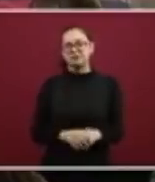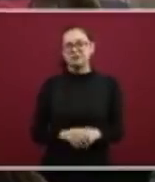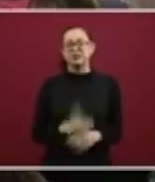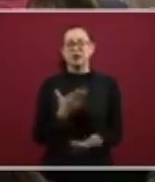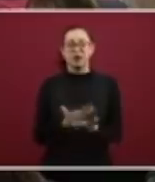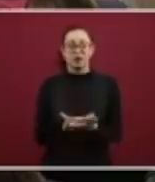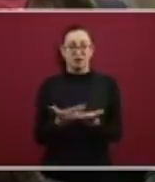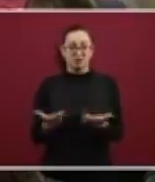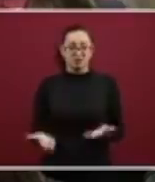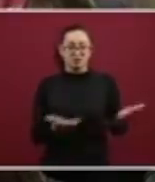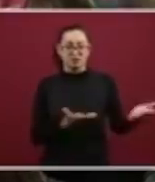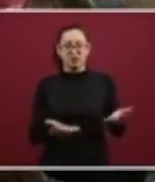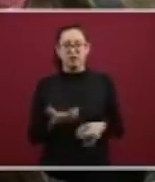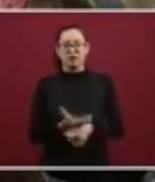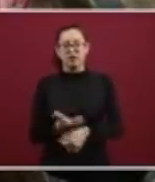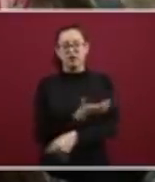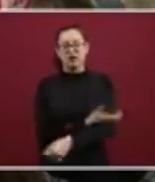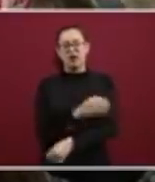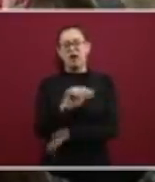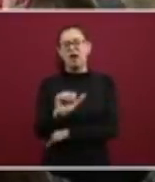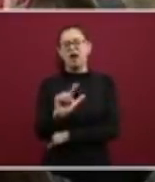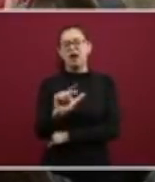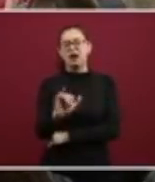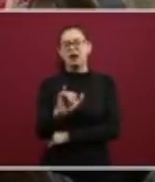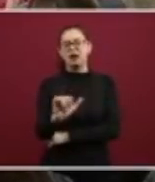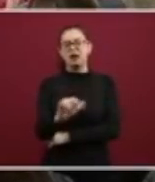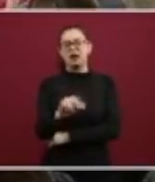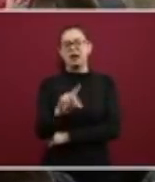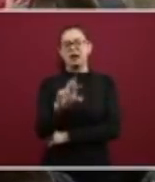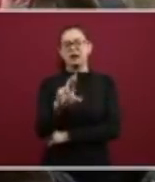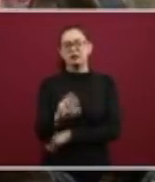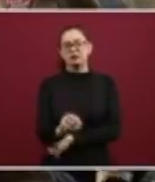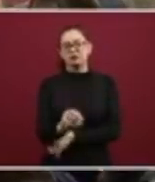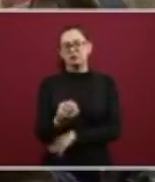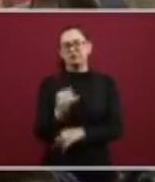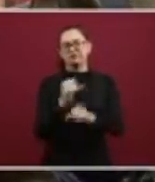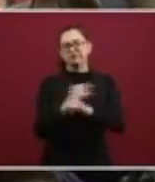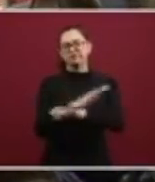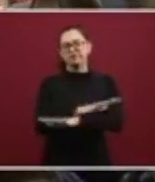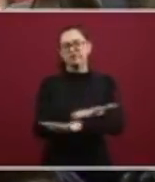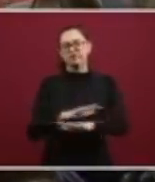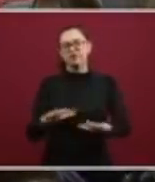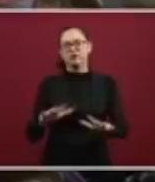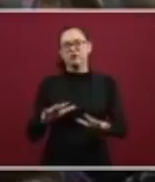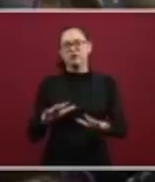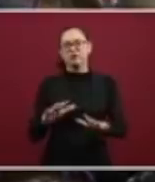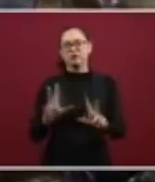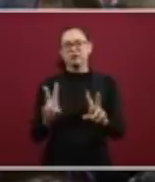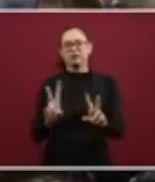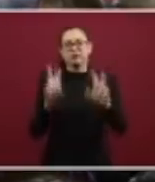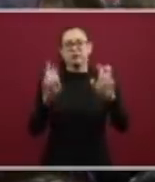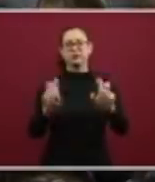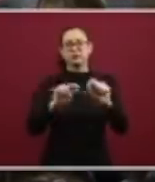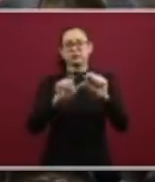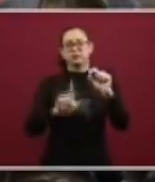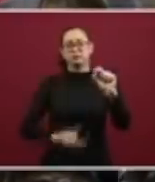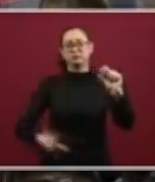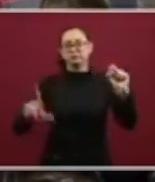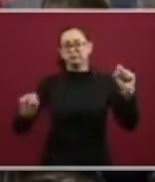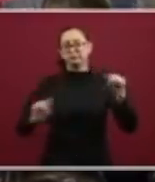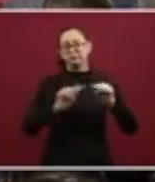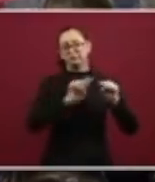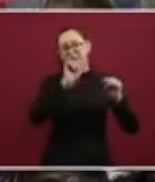Alejandro que nos informe sobre lo de las fosas clandestinas